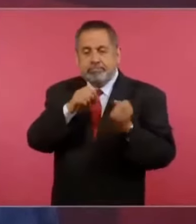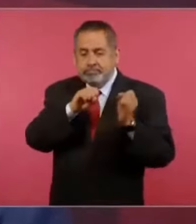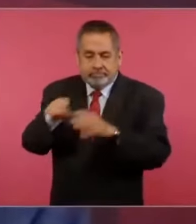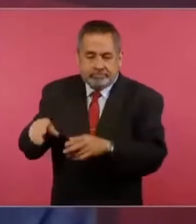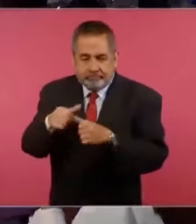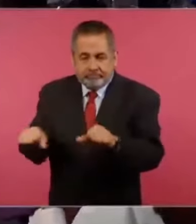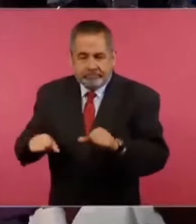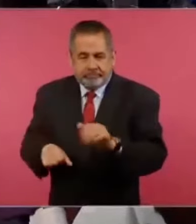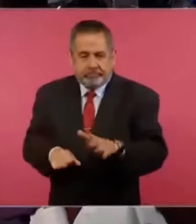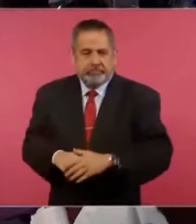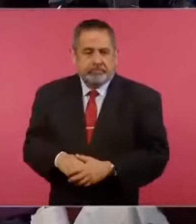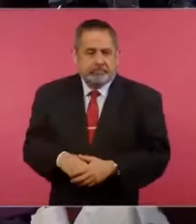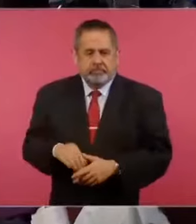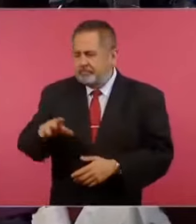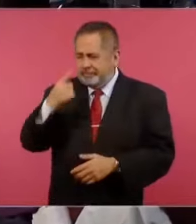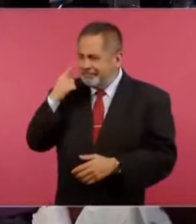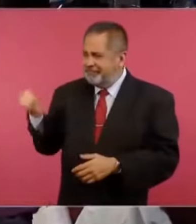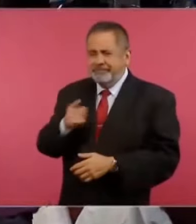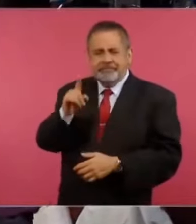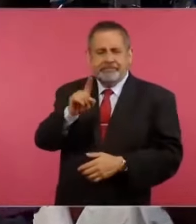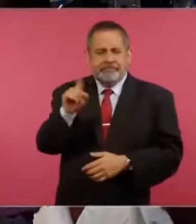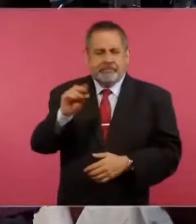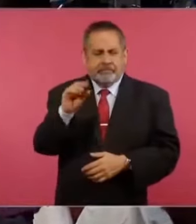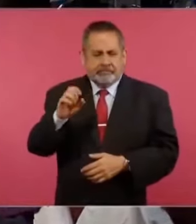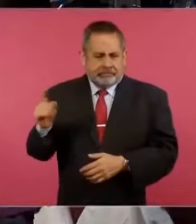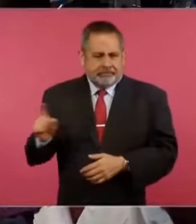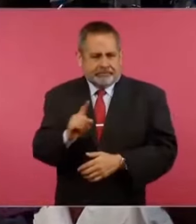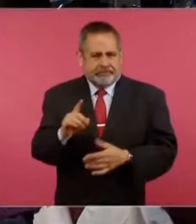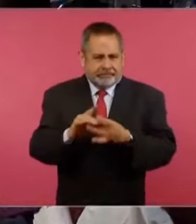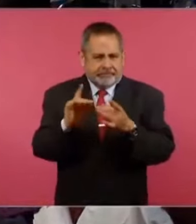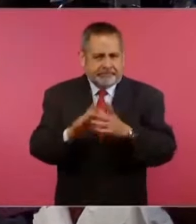A ver, soy. Vamos